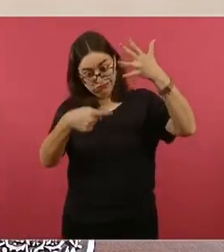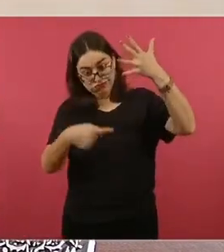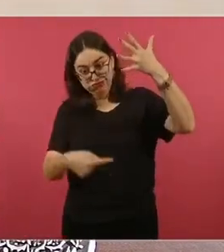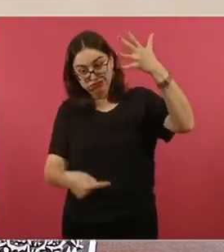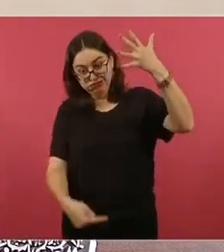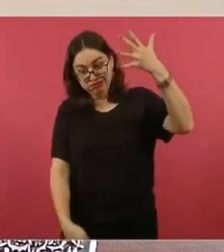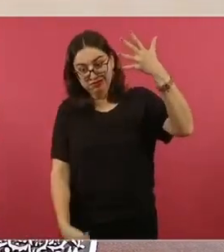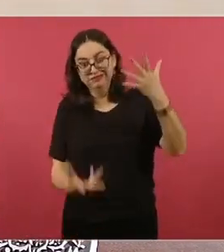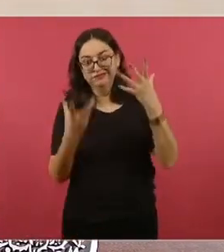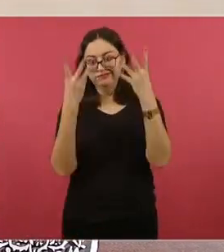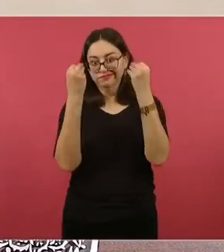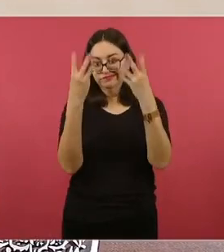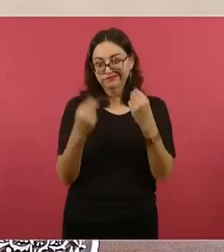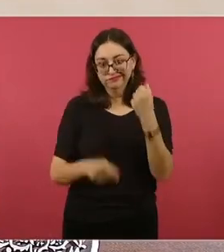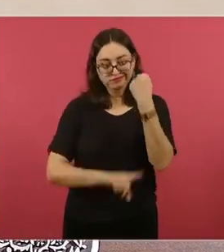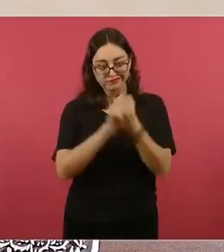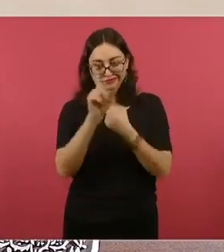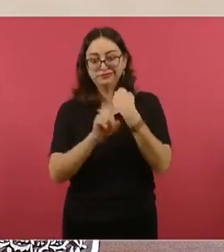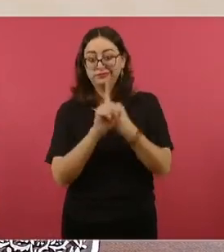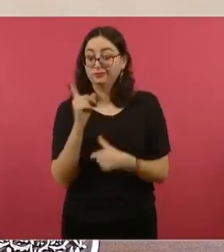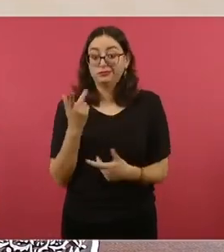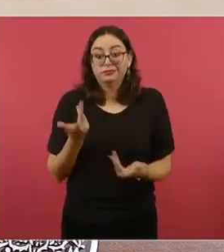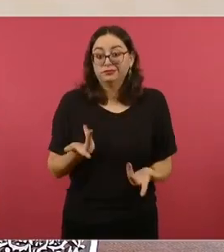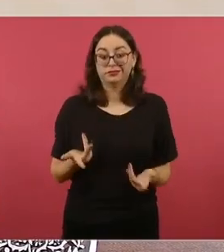ahorrando, eficientando,